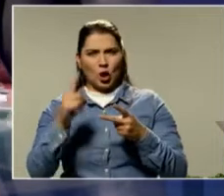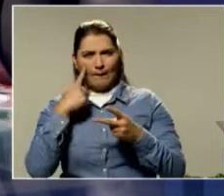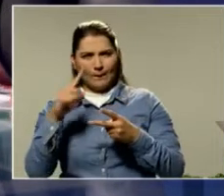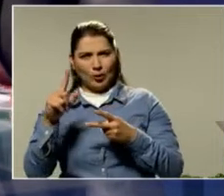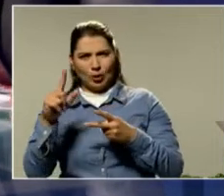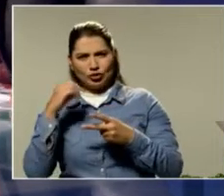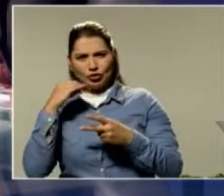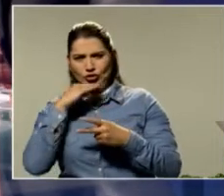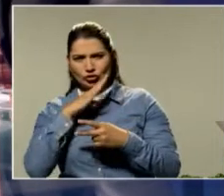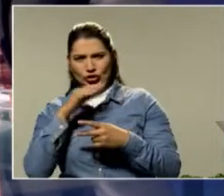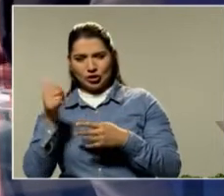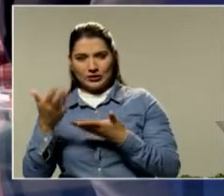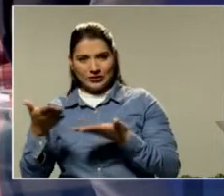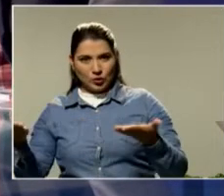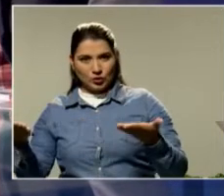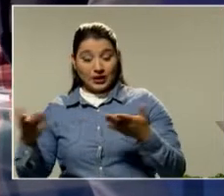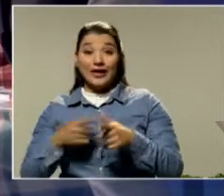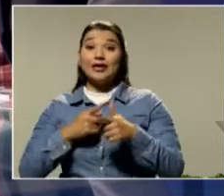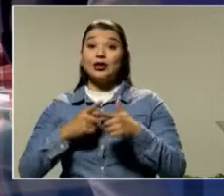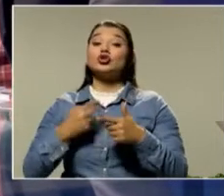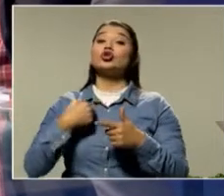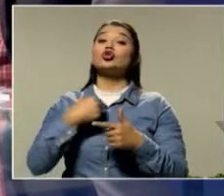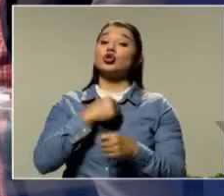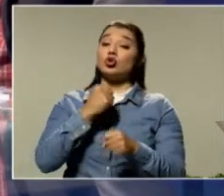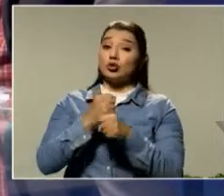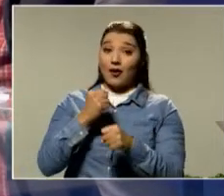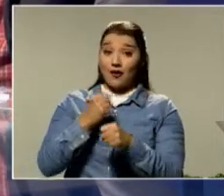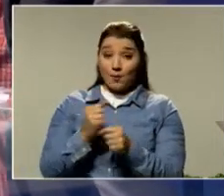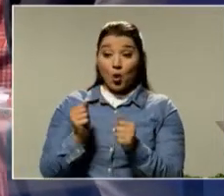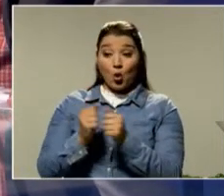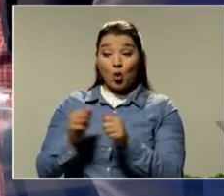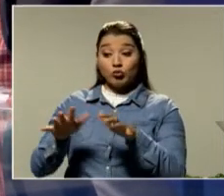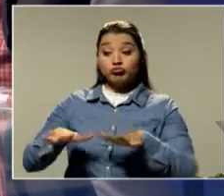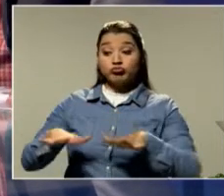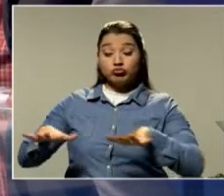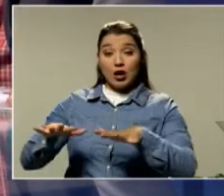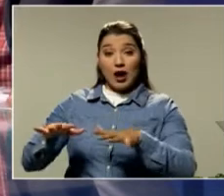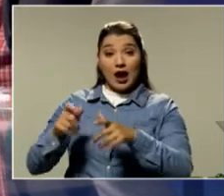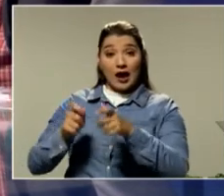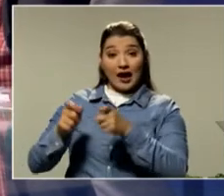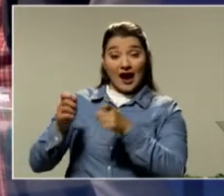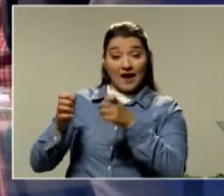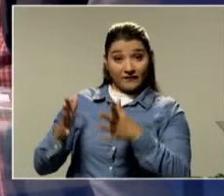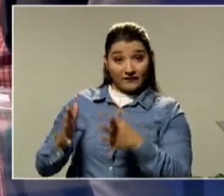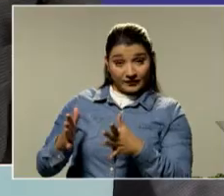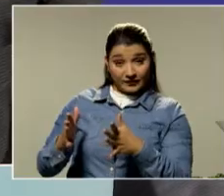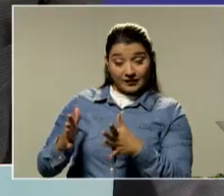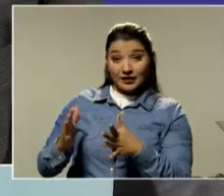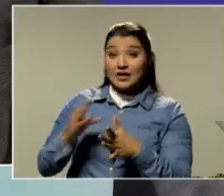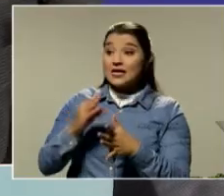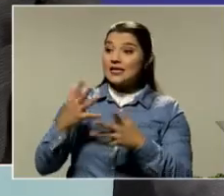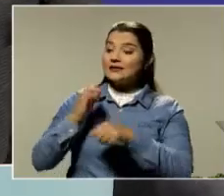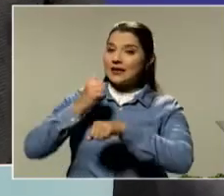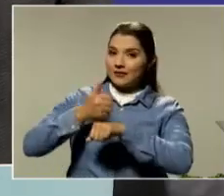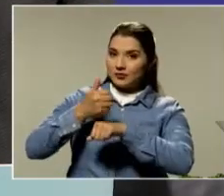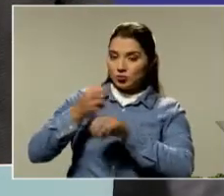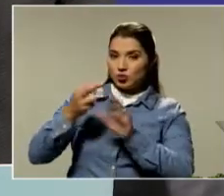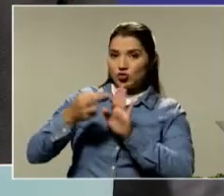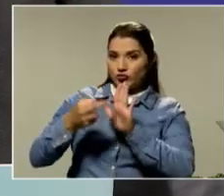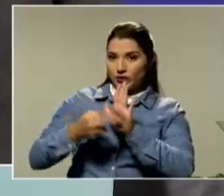entonces se trabajó con el sector cafetalero, también se generaron regulaciones y ahora el sector cafetalero,